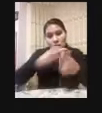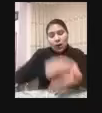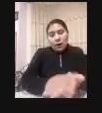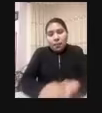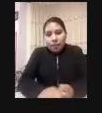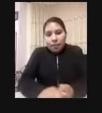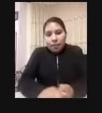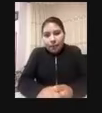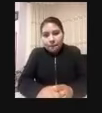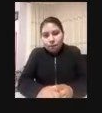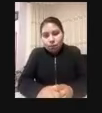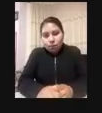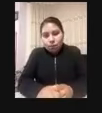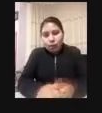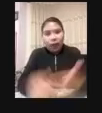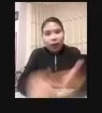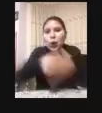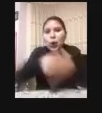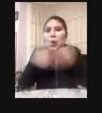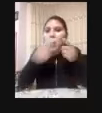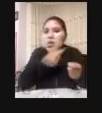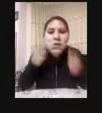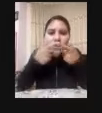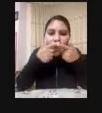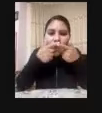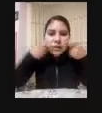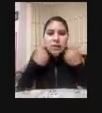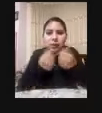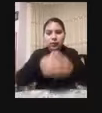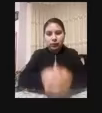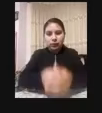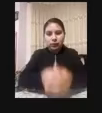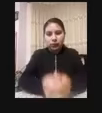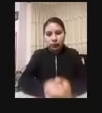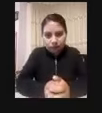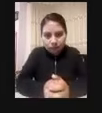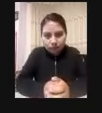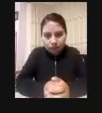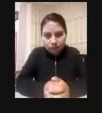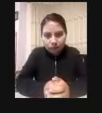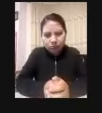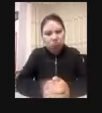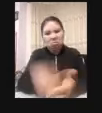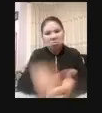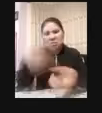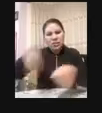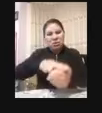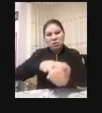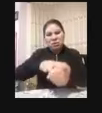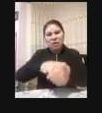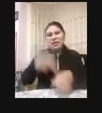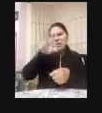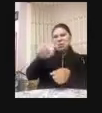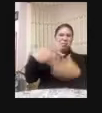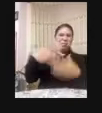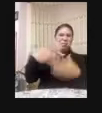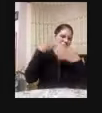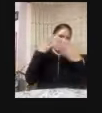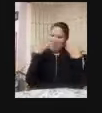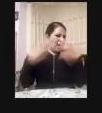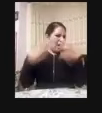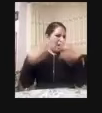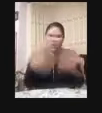toda la cavidad bucal. Es común que los niños al principio no quieran colaborar, se pueden